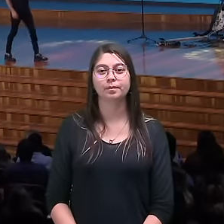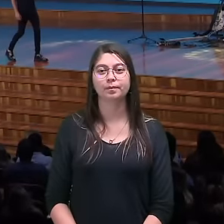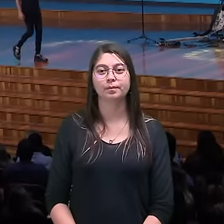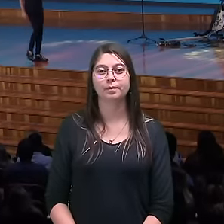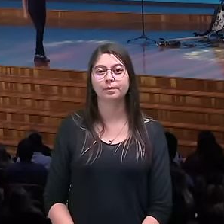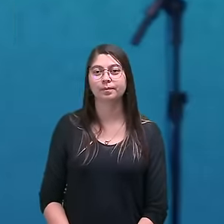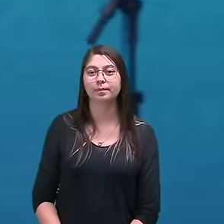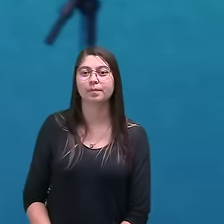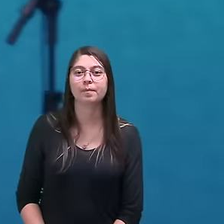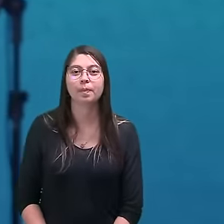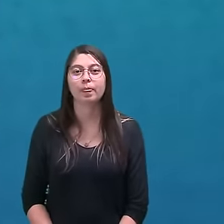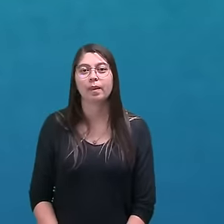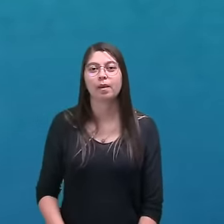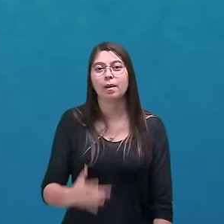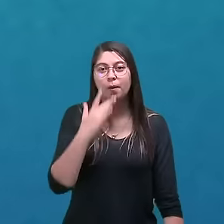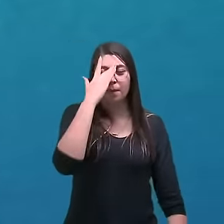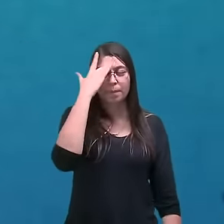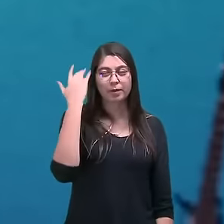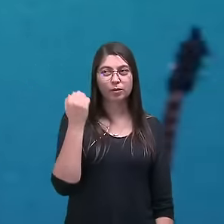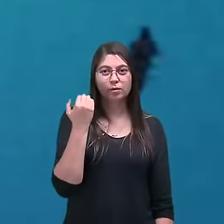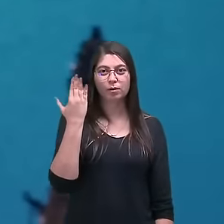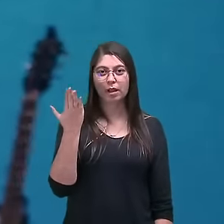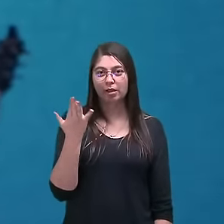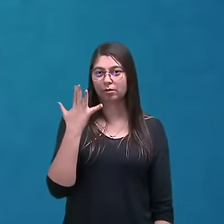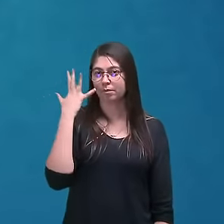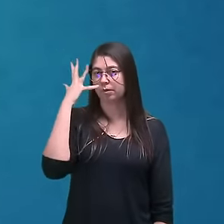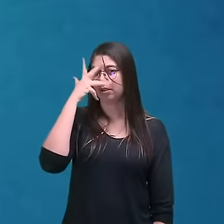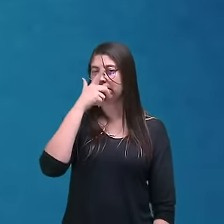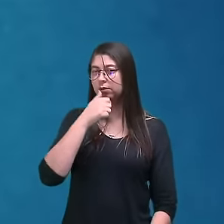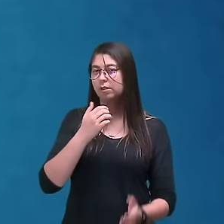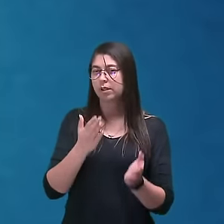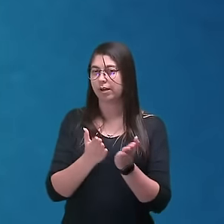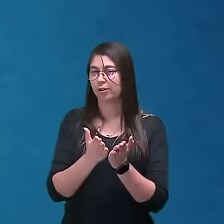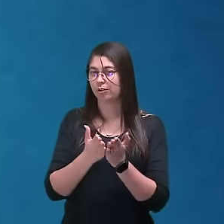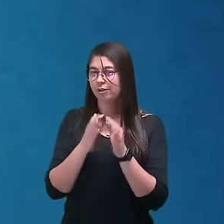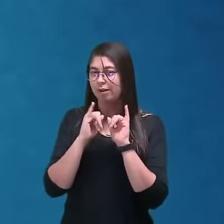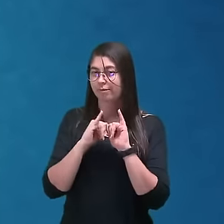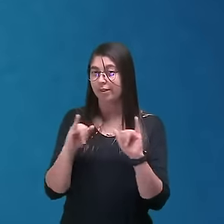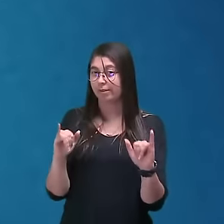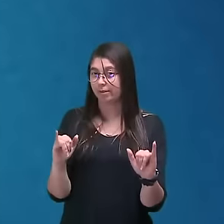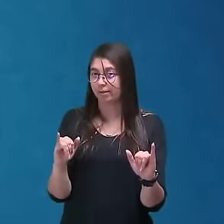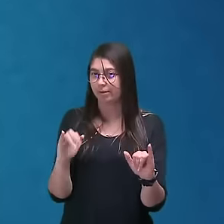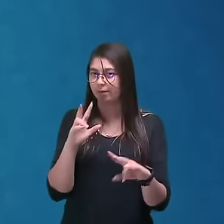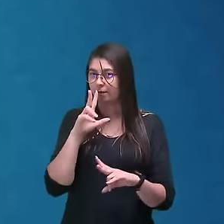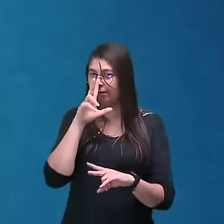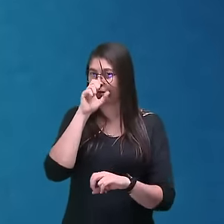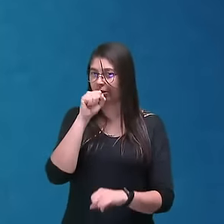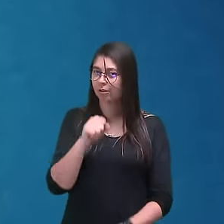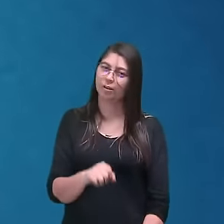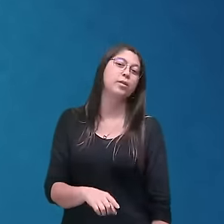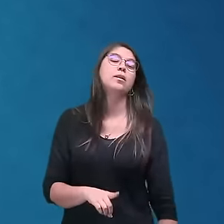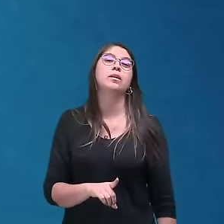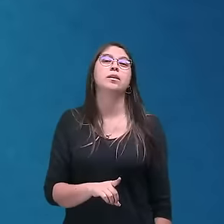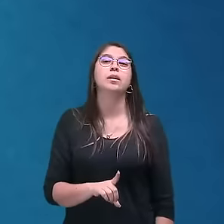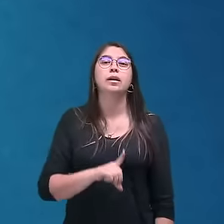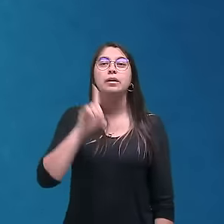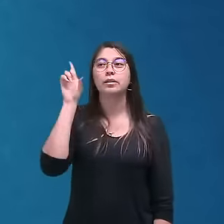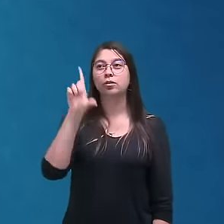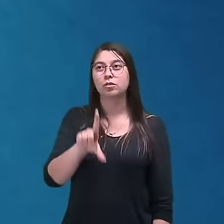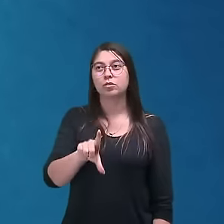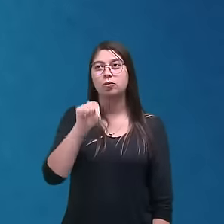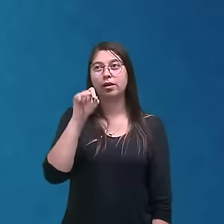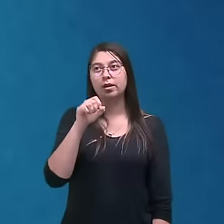Por favor, olha para ese creyente bonito y fala con fuerza: Dios va a levantar a alguien que acredita en tu